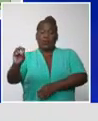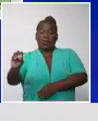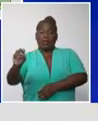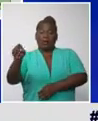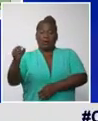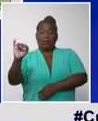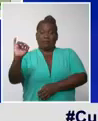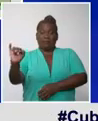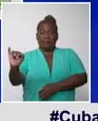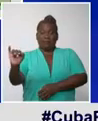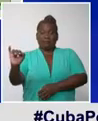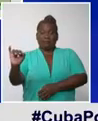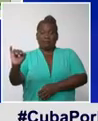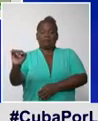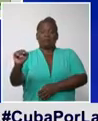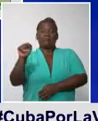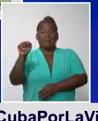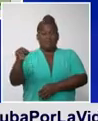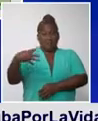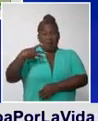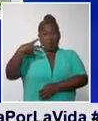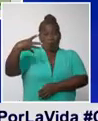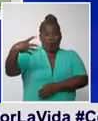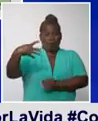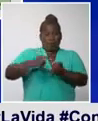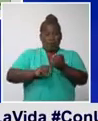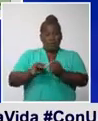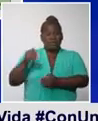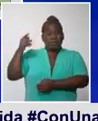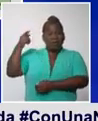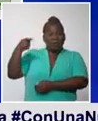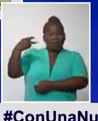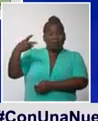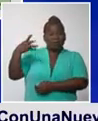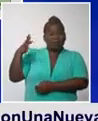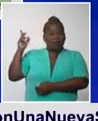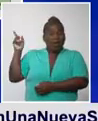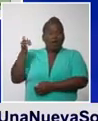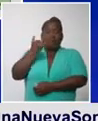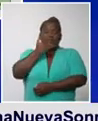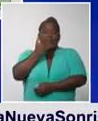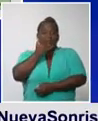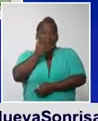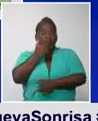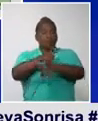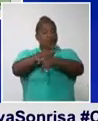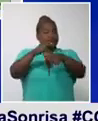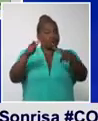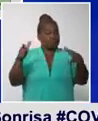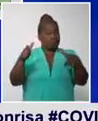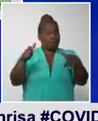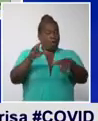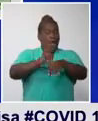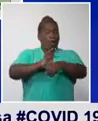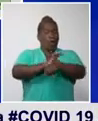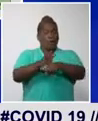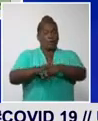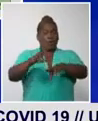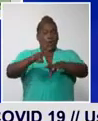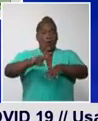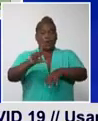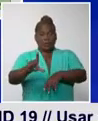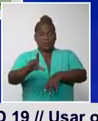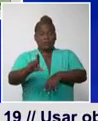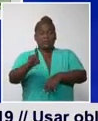150,6. Estas son las 4 provincias con tasas de incidencia más elevadas en nuestro país. Holguín con 18,2